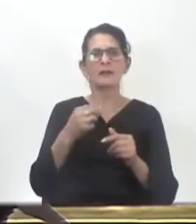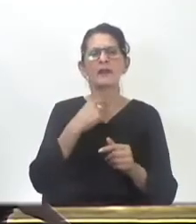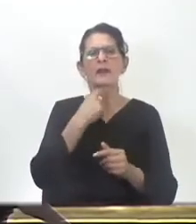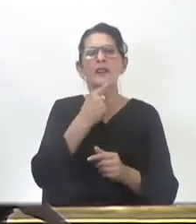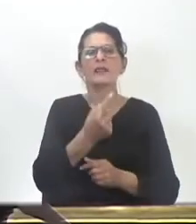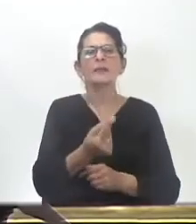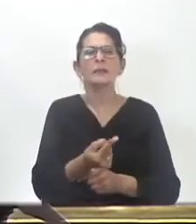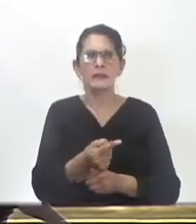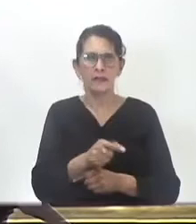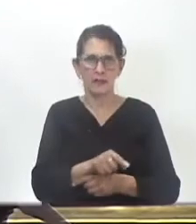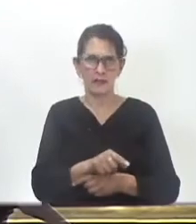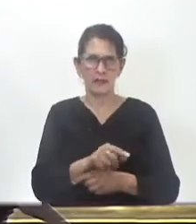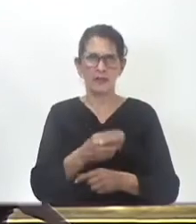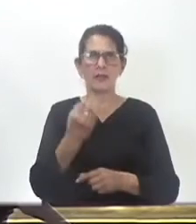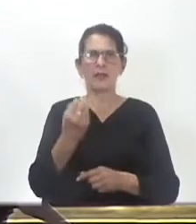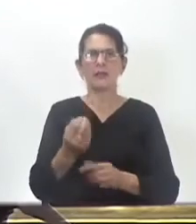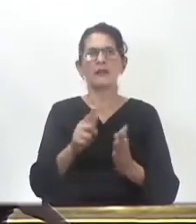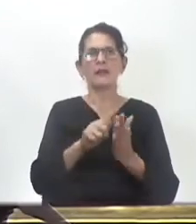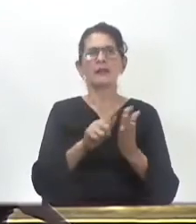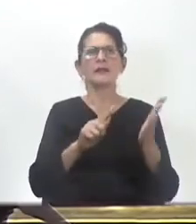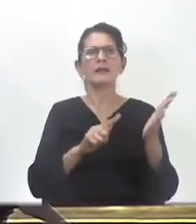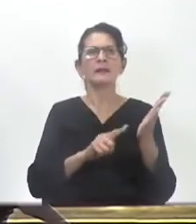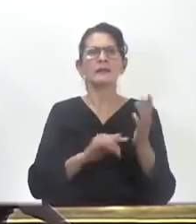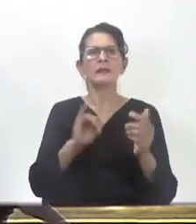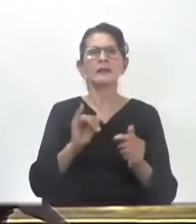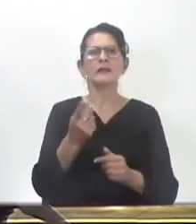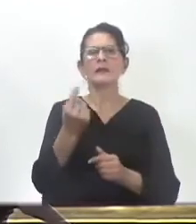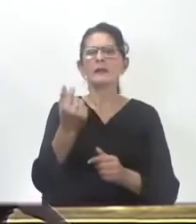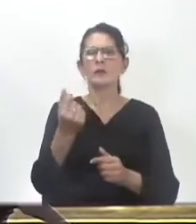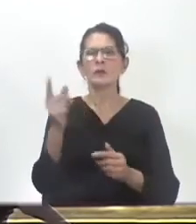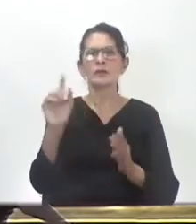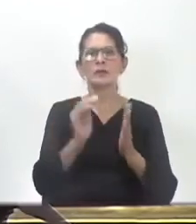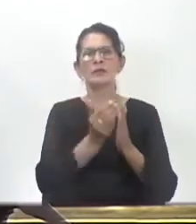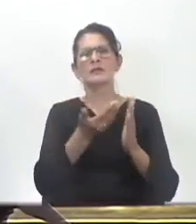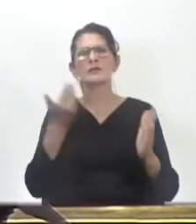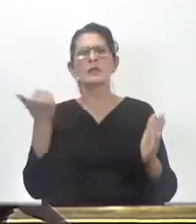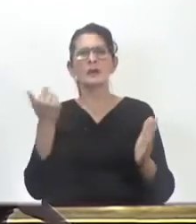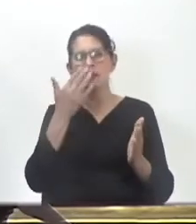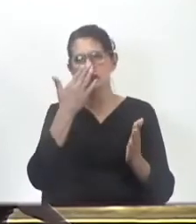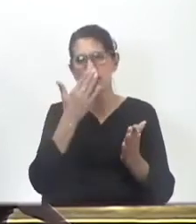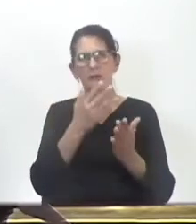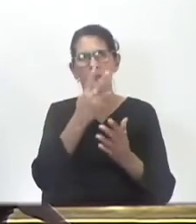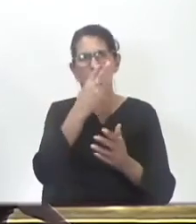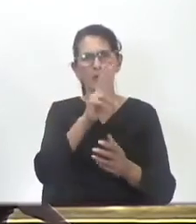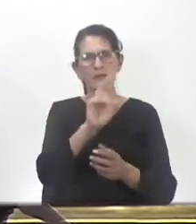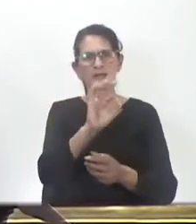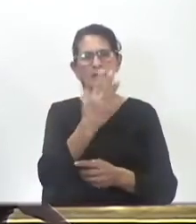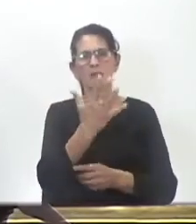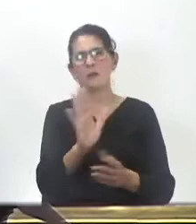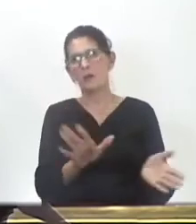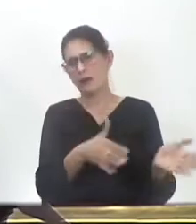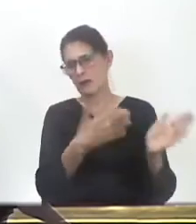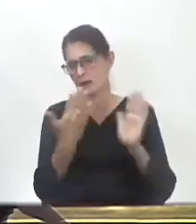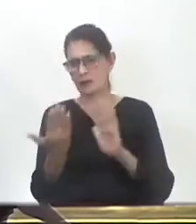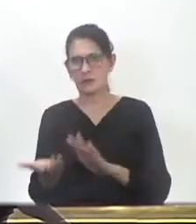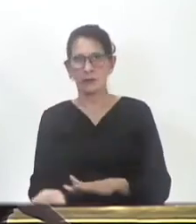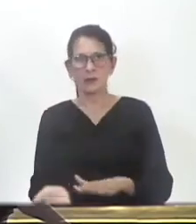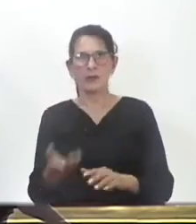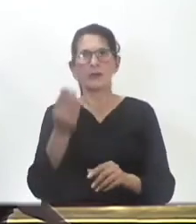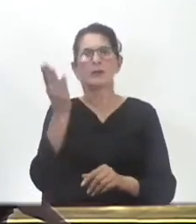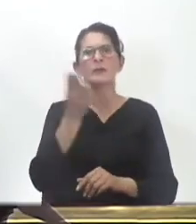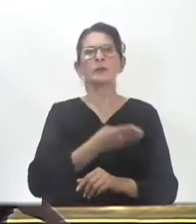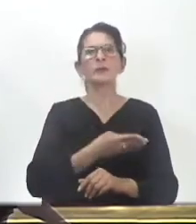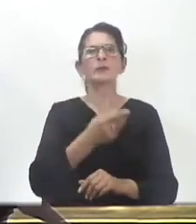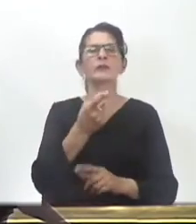debilidad del legislativo y los recursos que ha quitado el legislativo desde el año 2005 en adelante en proporción a lo que necesitaba